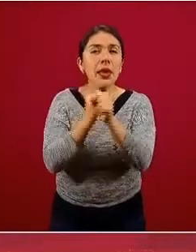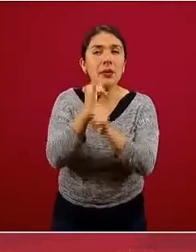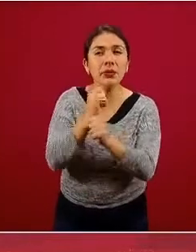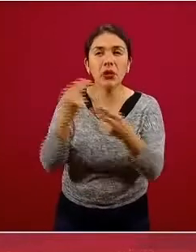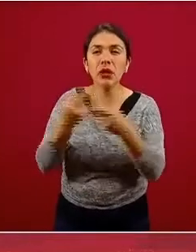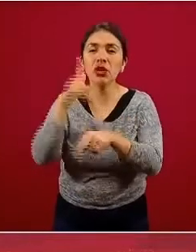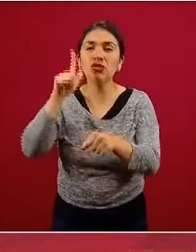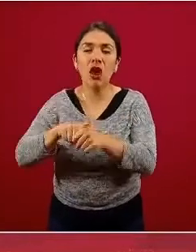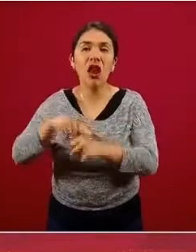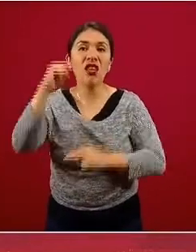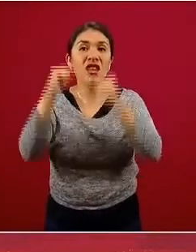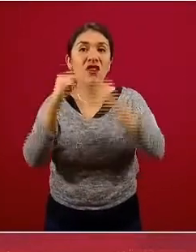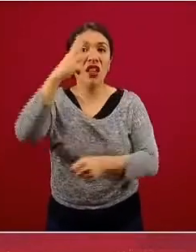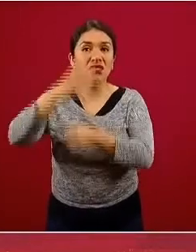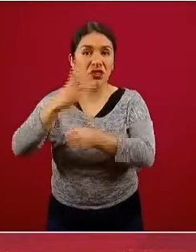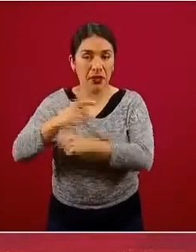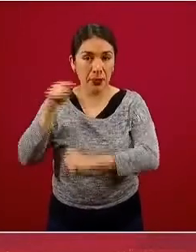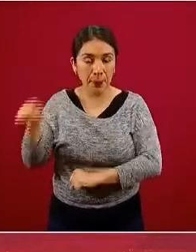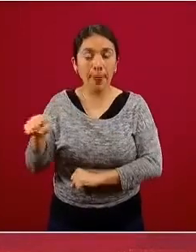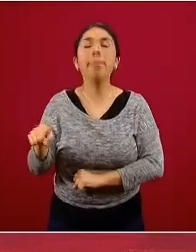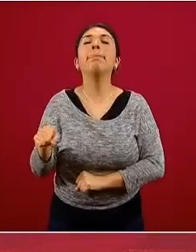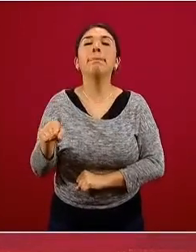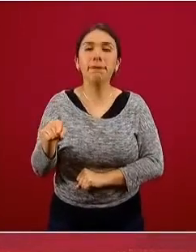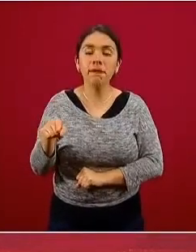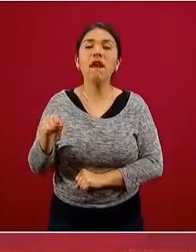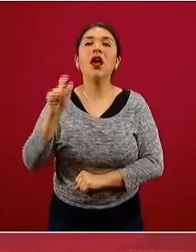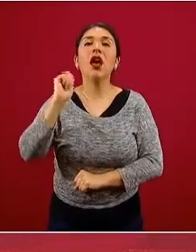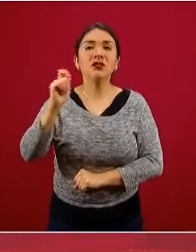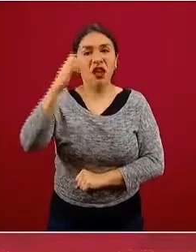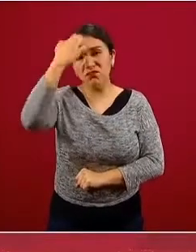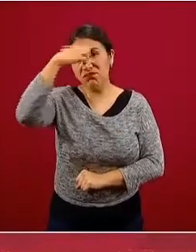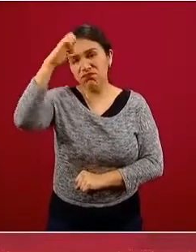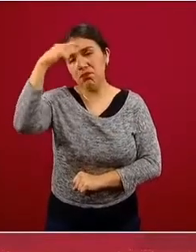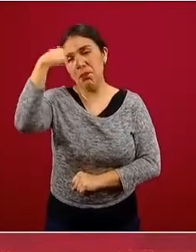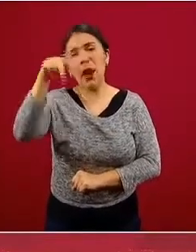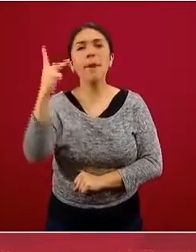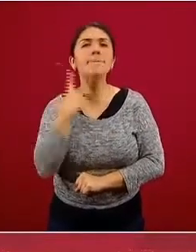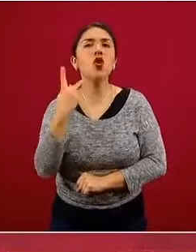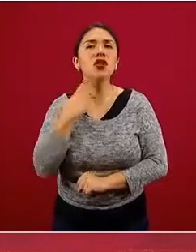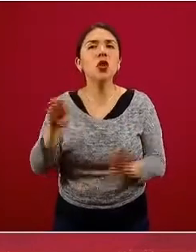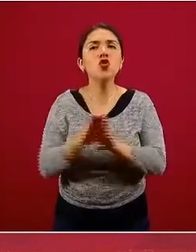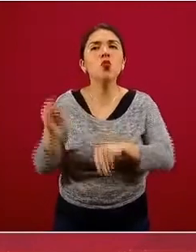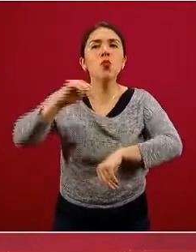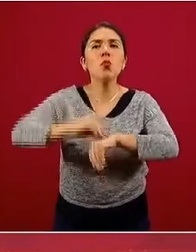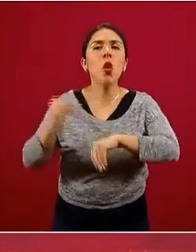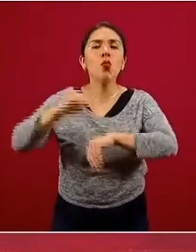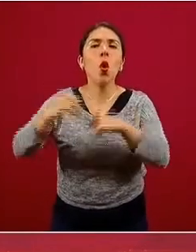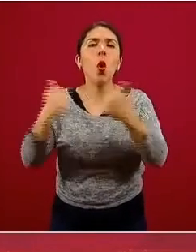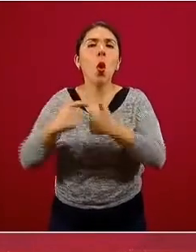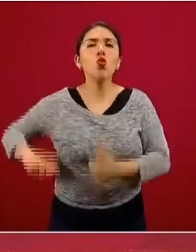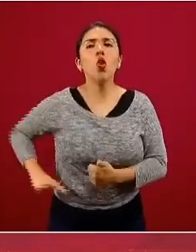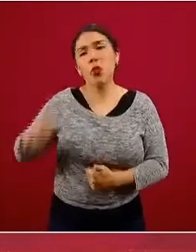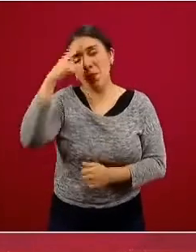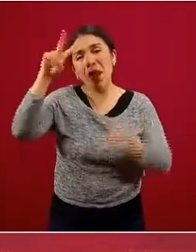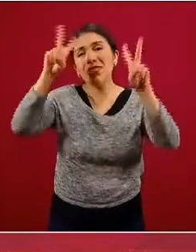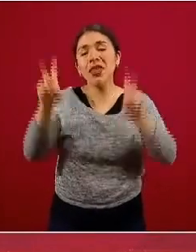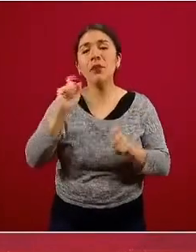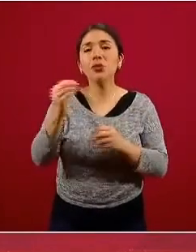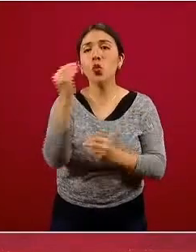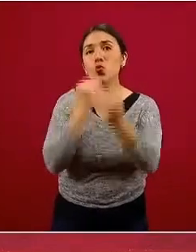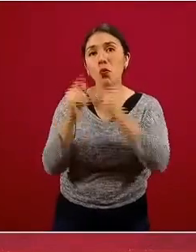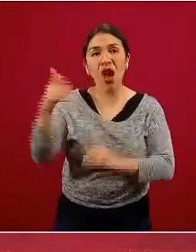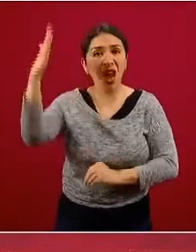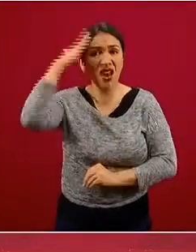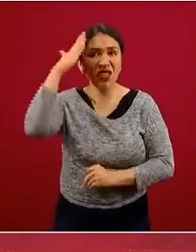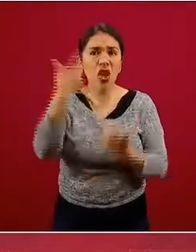nacional nivel 3. Es un experto en las políticas públicas que se relacionan con el tema de alimentación. Él ha